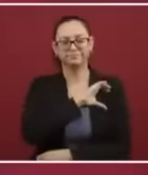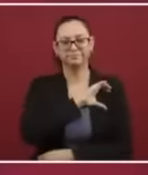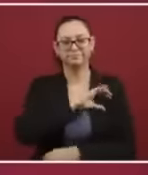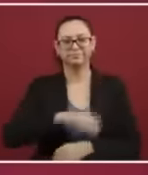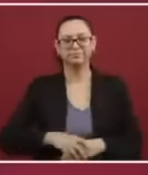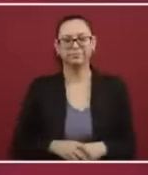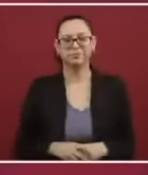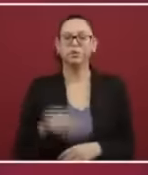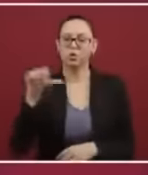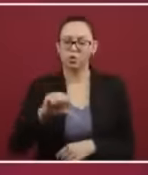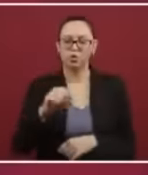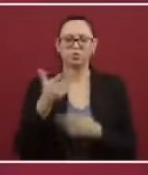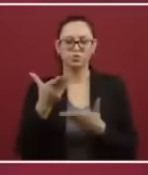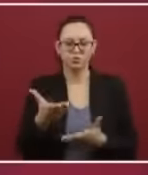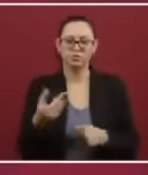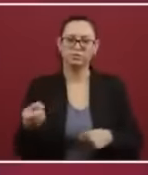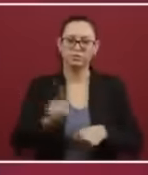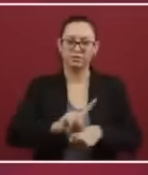en este día,